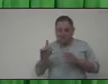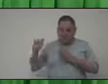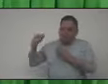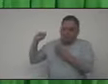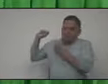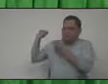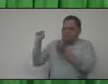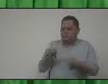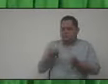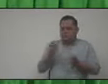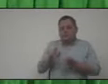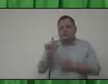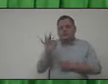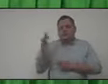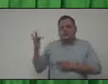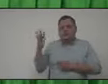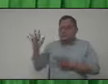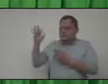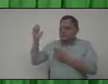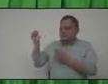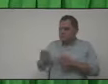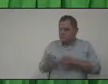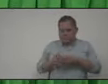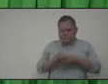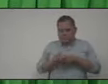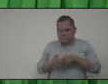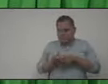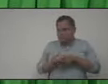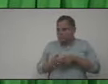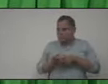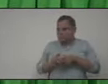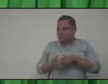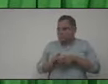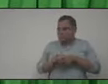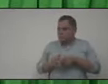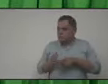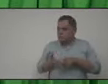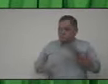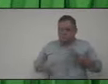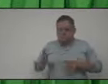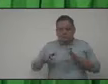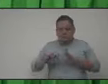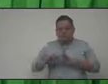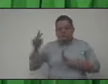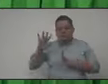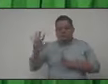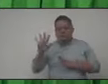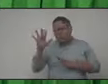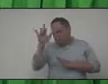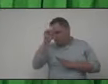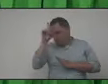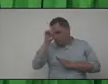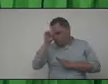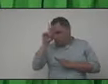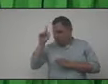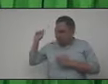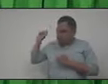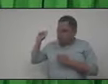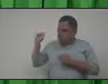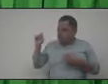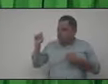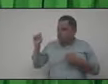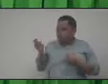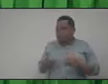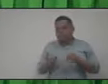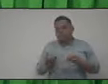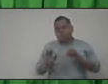hecho, porque es una rodilla francesa, es un pie también de Ottobock, es de una tecnología alemana, todo es completamente importado y es de